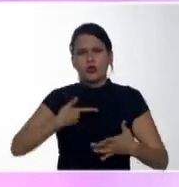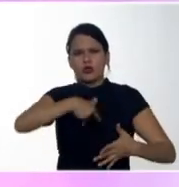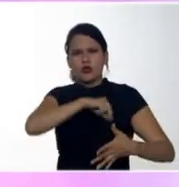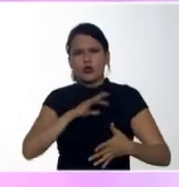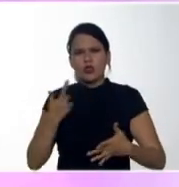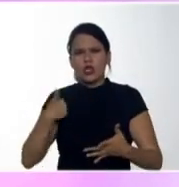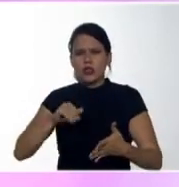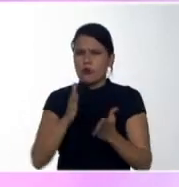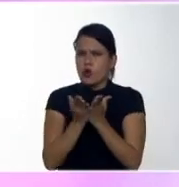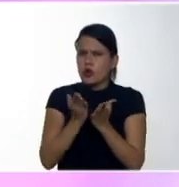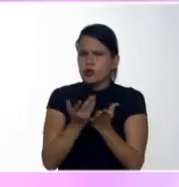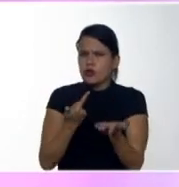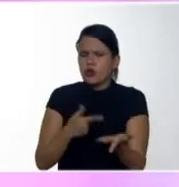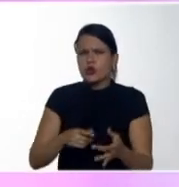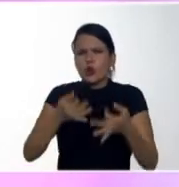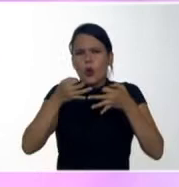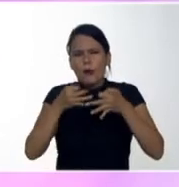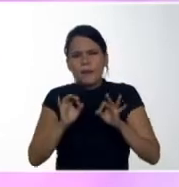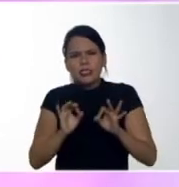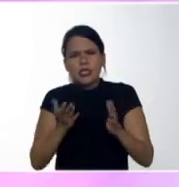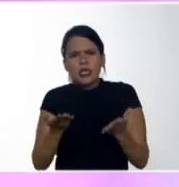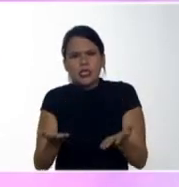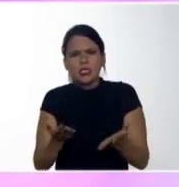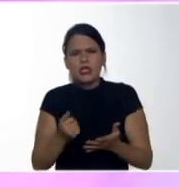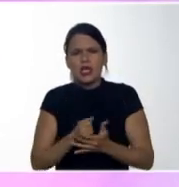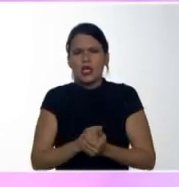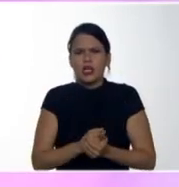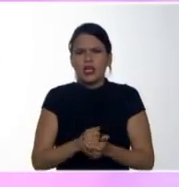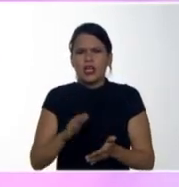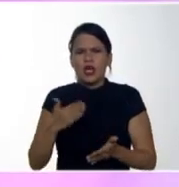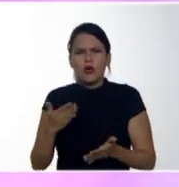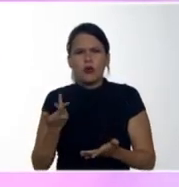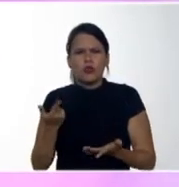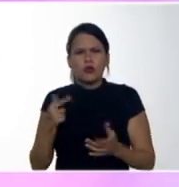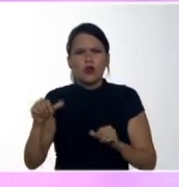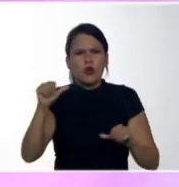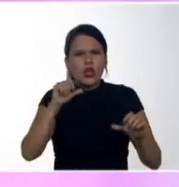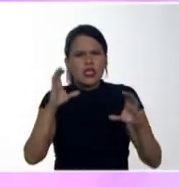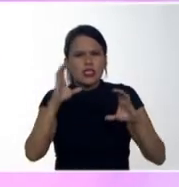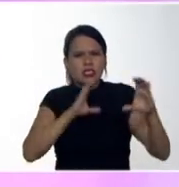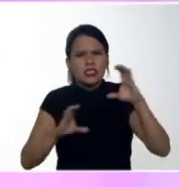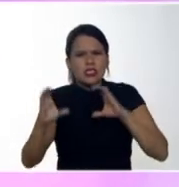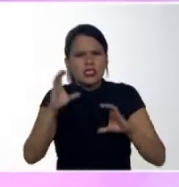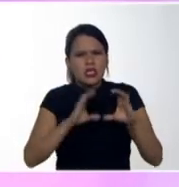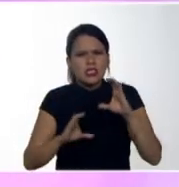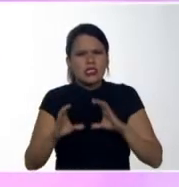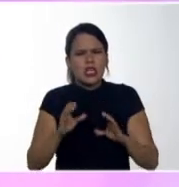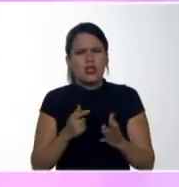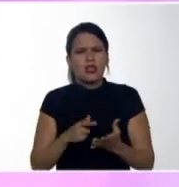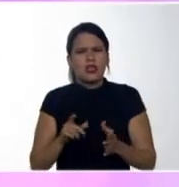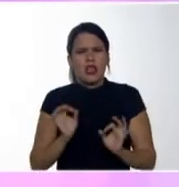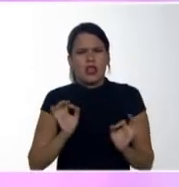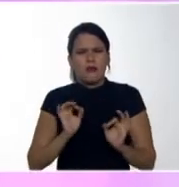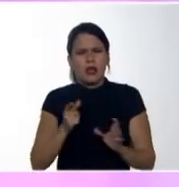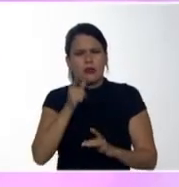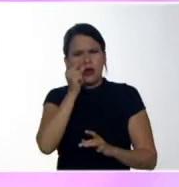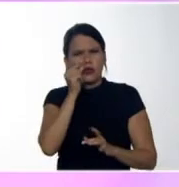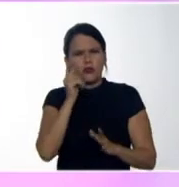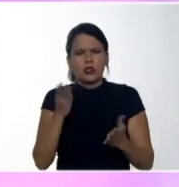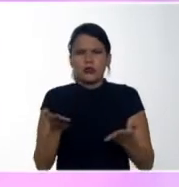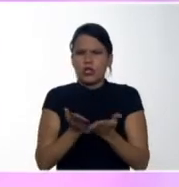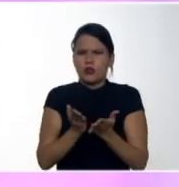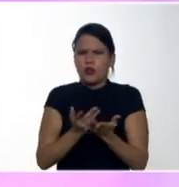teníamos estudiosos o especialistas en la materia que, aunque siendo una ciencia, por decirlo así, incipiente, ya hubiesen estudiado